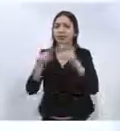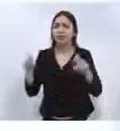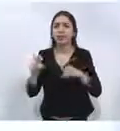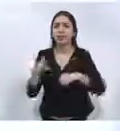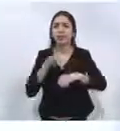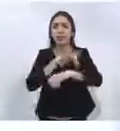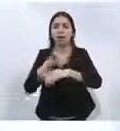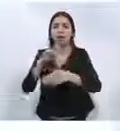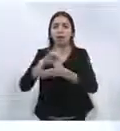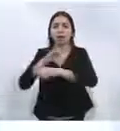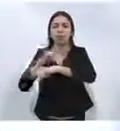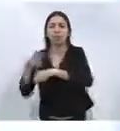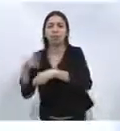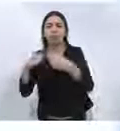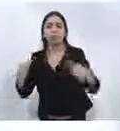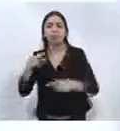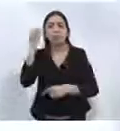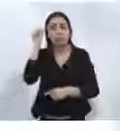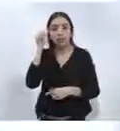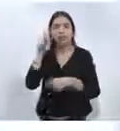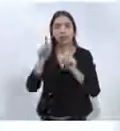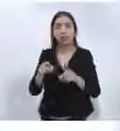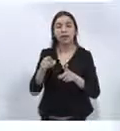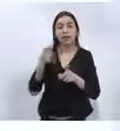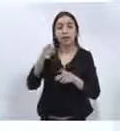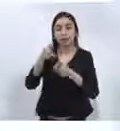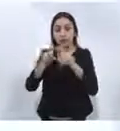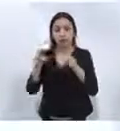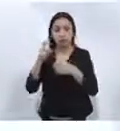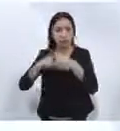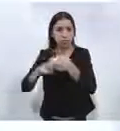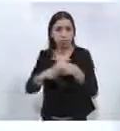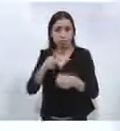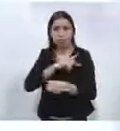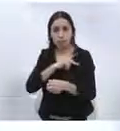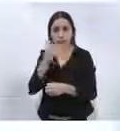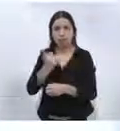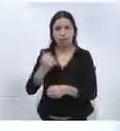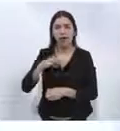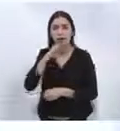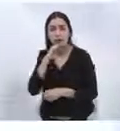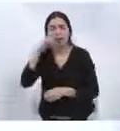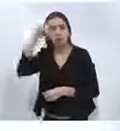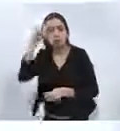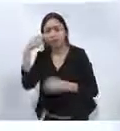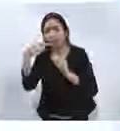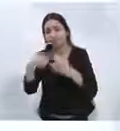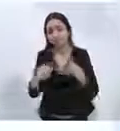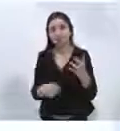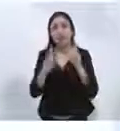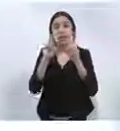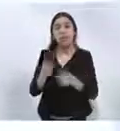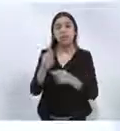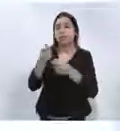apicultura, avicultura, porcinocultura, ¿verdad? Uh-huh. Tenemos muchos clientes, ¿verdad? Las inversiones en avicultura